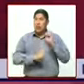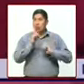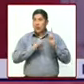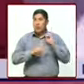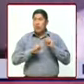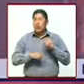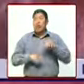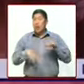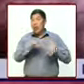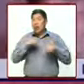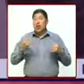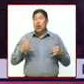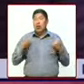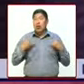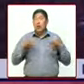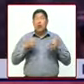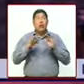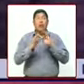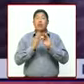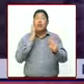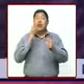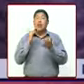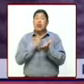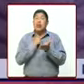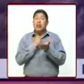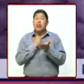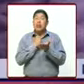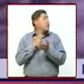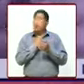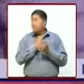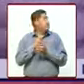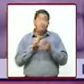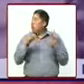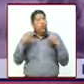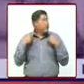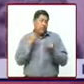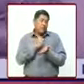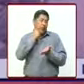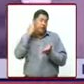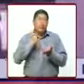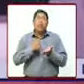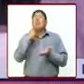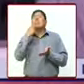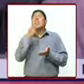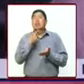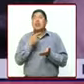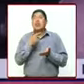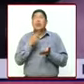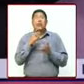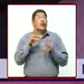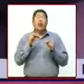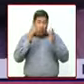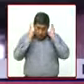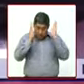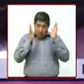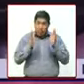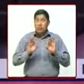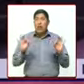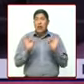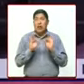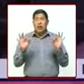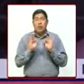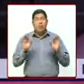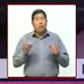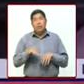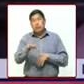personas. Acá los chicos están haciendo fila, ¿y tienen sello? No, no tenemos sello ninguno los de este lado. ¿Qué les dijeron? Que ya no van a atender